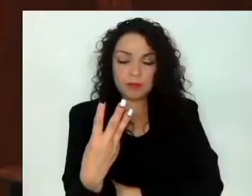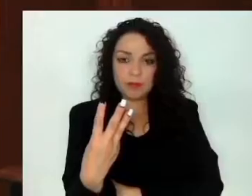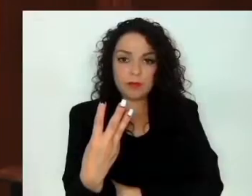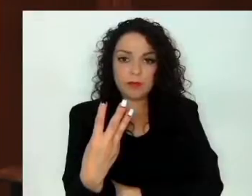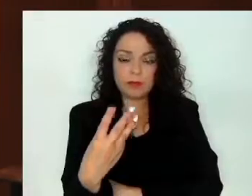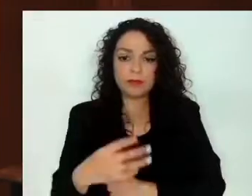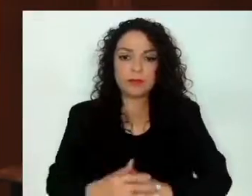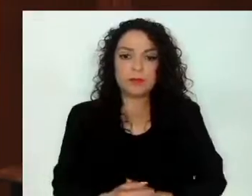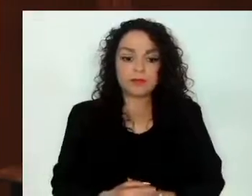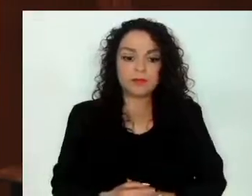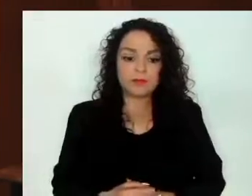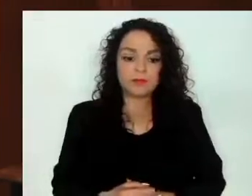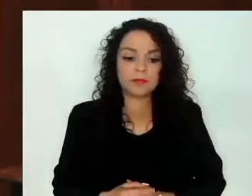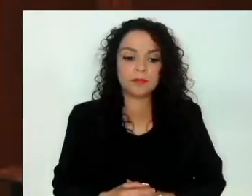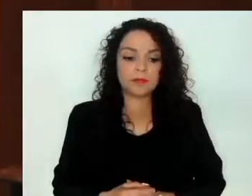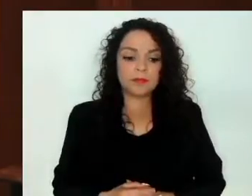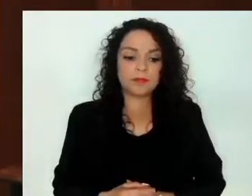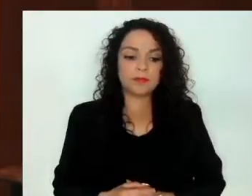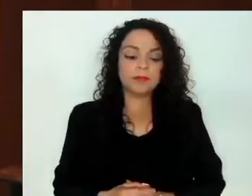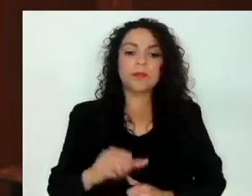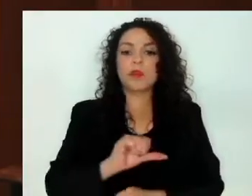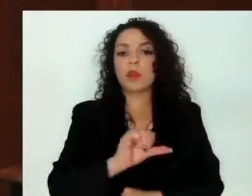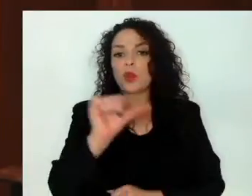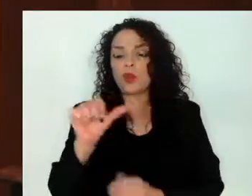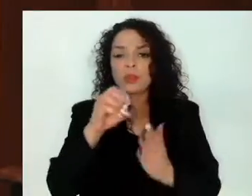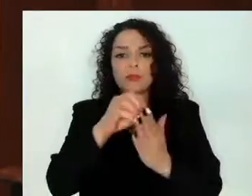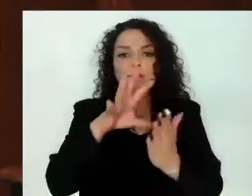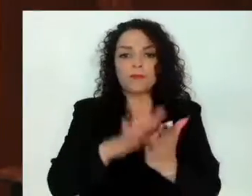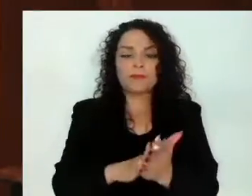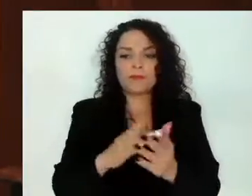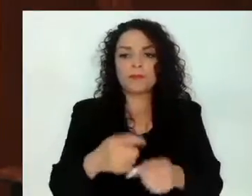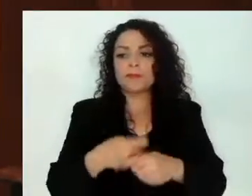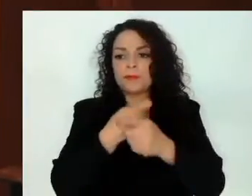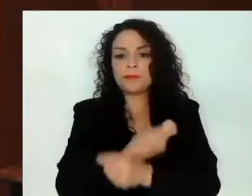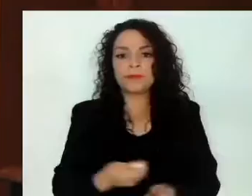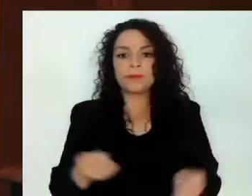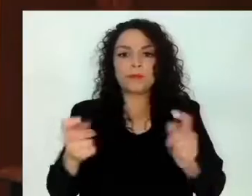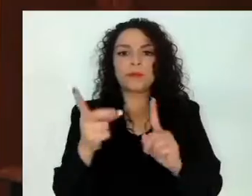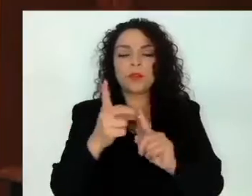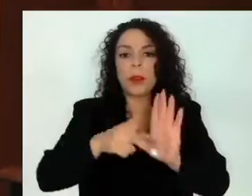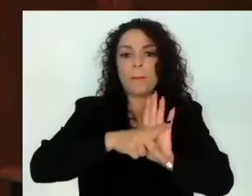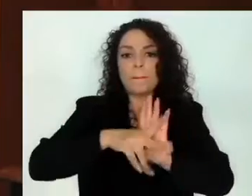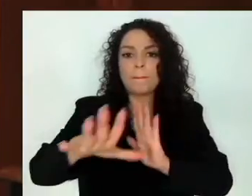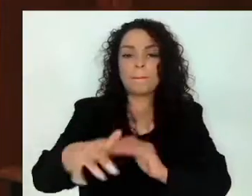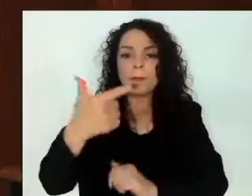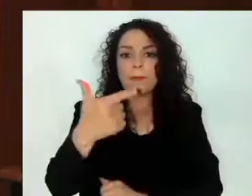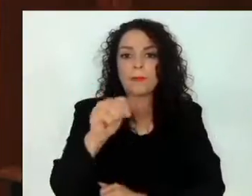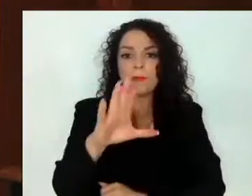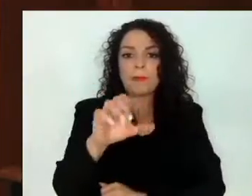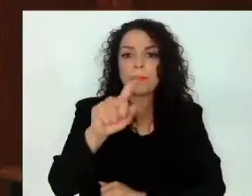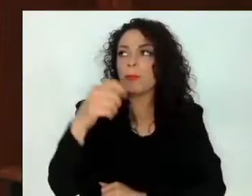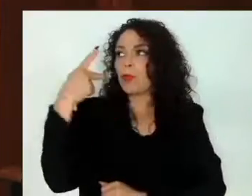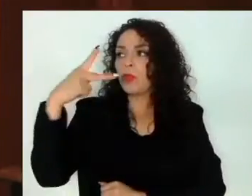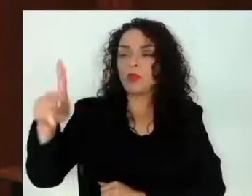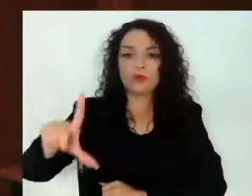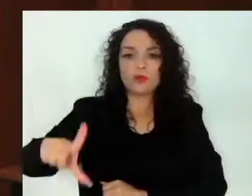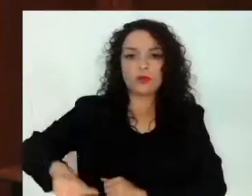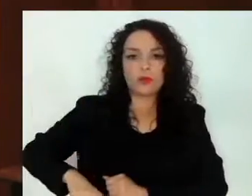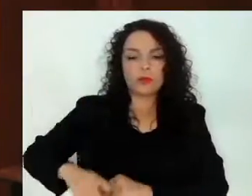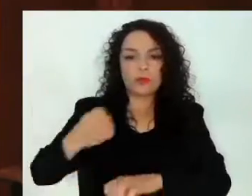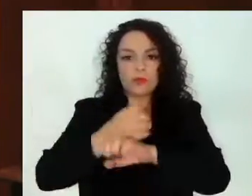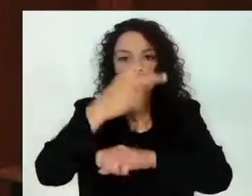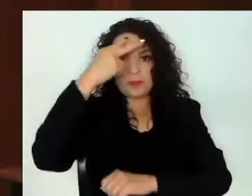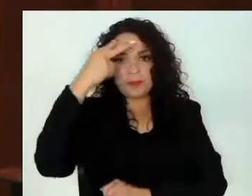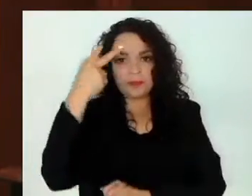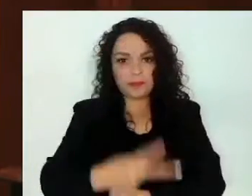Transitorios. Primero, publíquese el presente decreto en el periódico oficial Gaceta de Gobierno. Segundo,